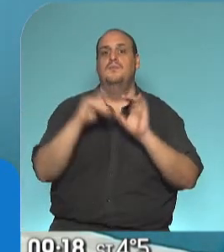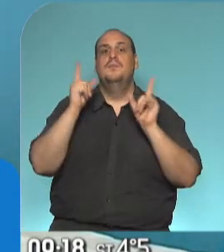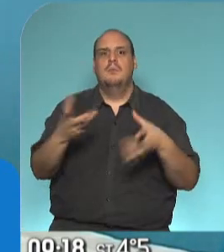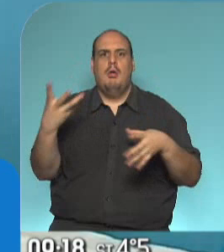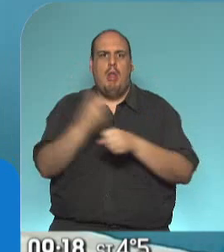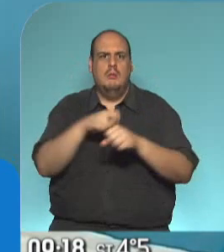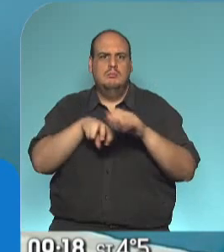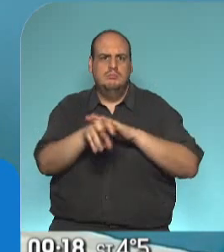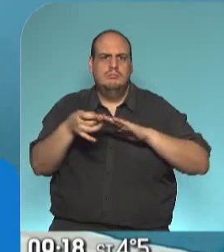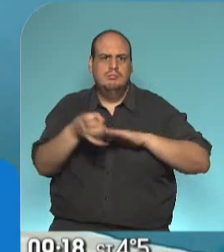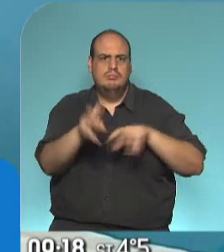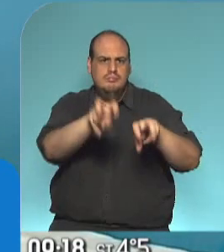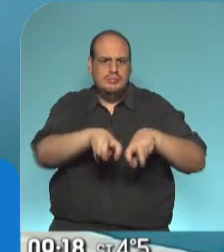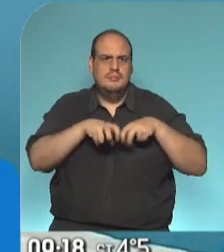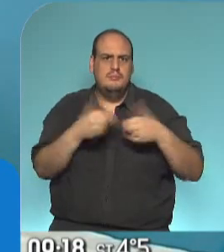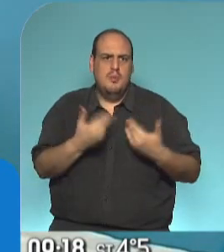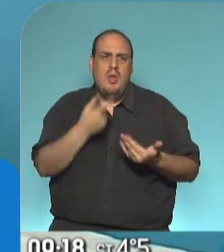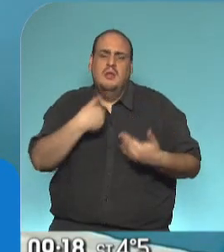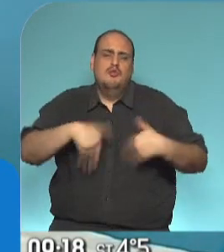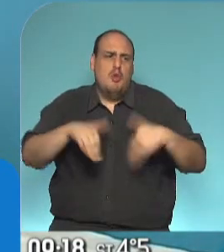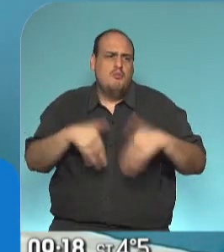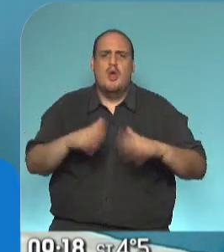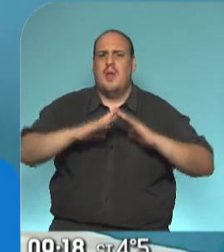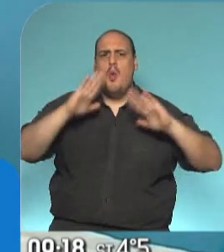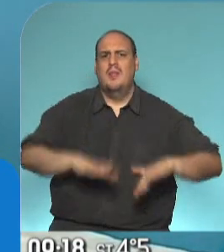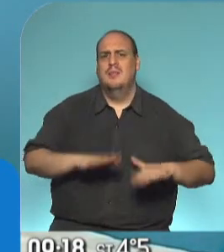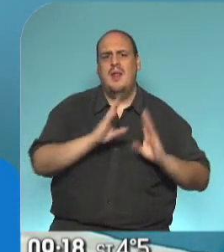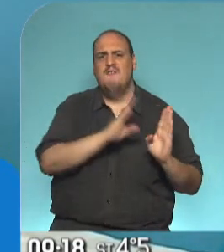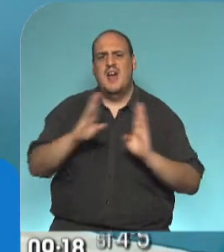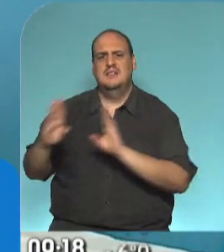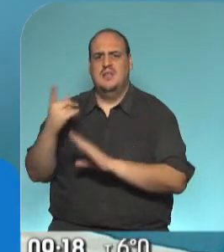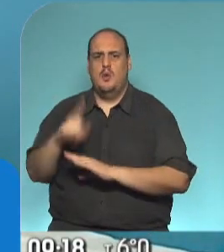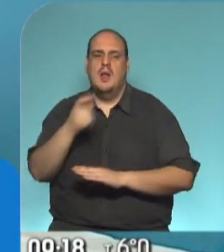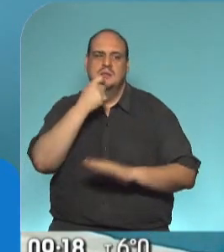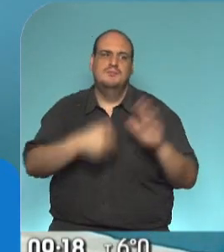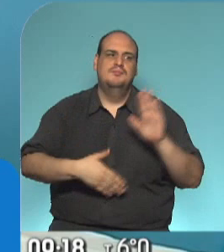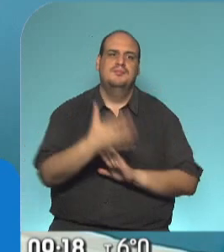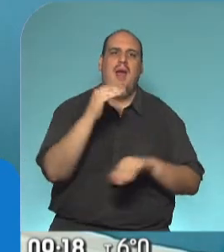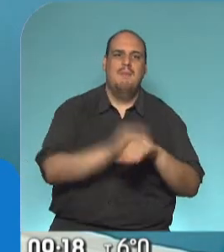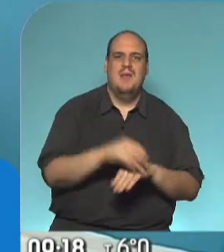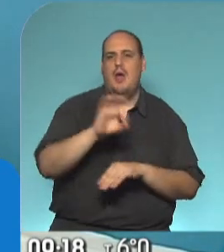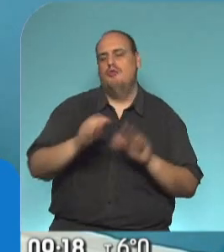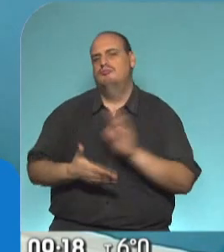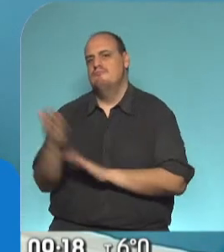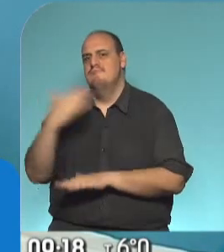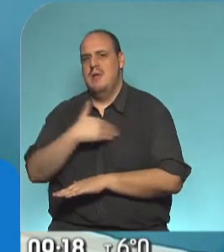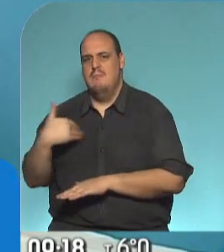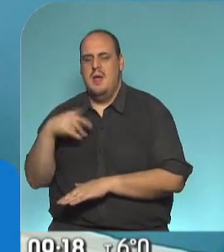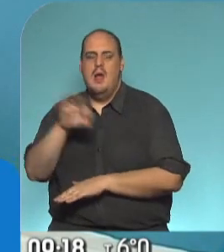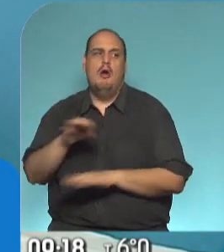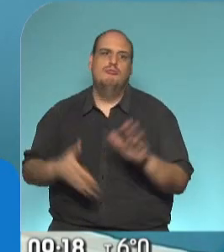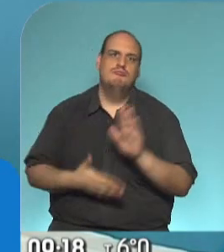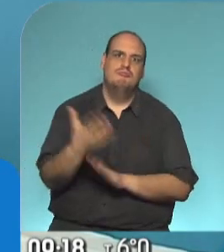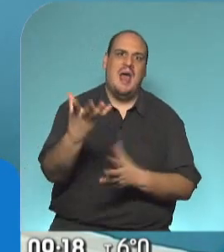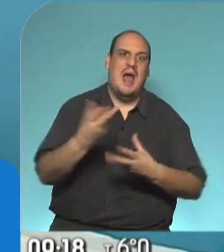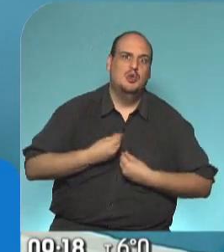transporte público en cualquier fase que se encuentren en las cuarentenas. Si tienen que salir, si tienen que ir a lo de una amiga, lo de la madre, si tienen que pedir